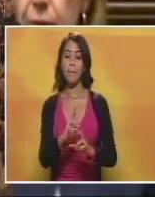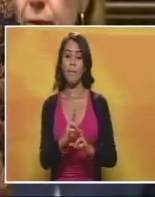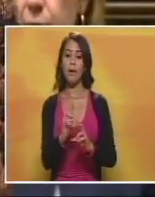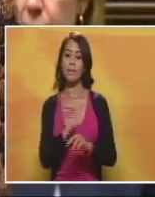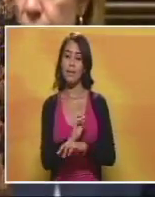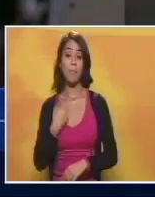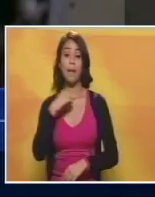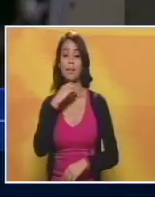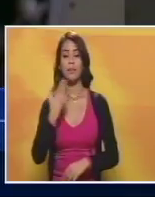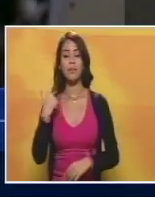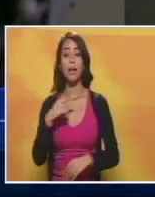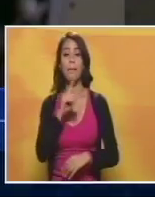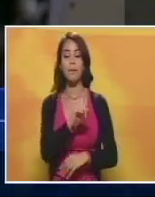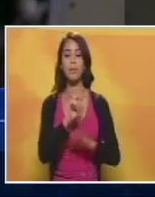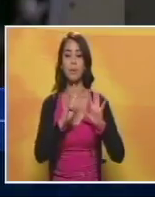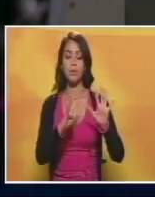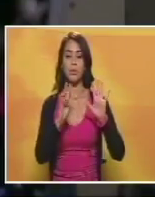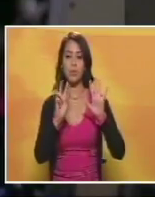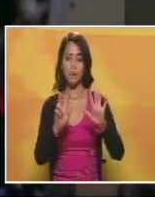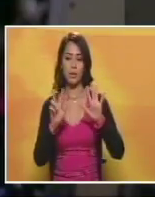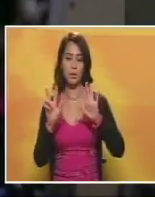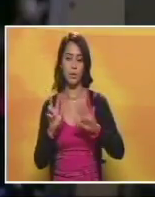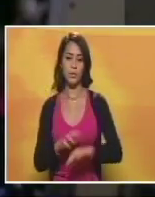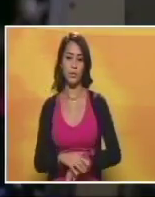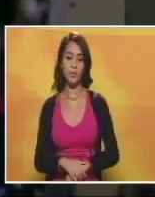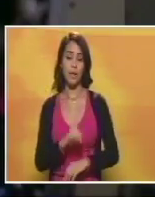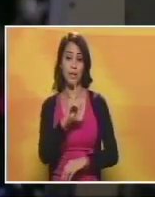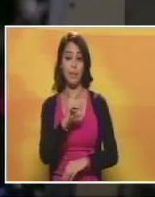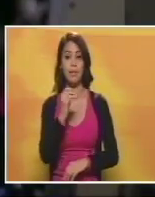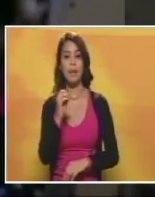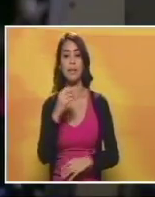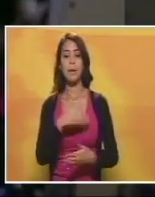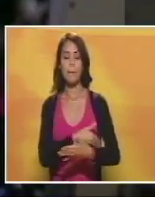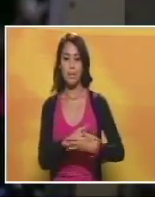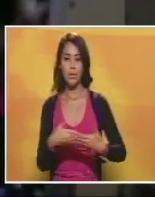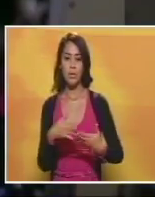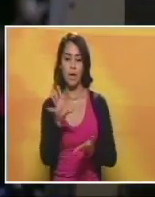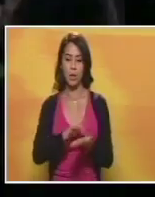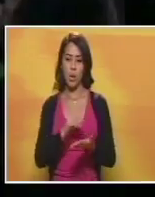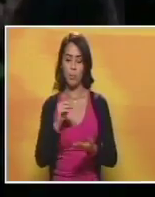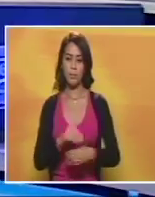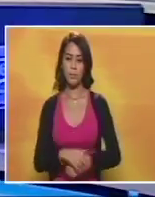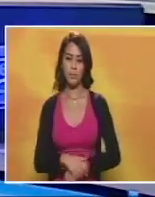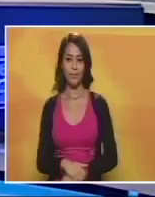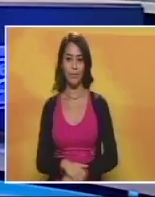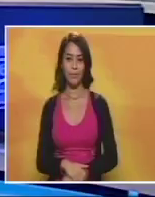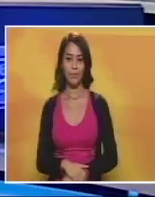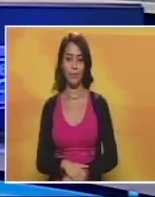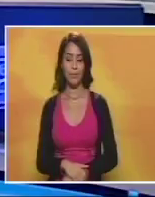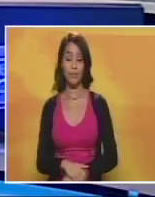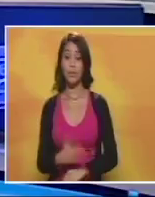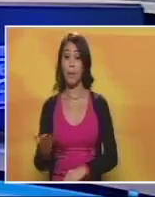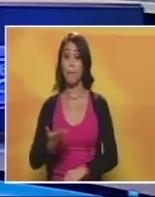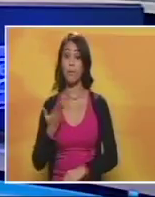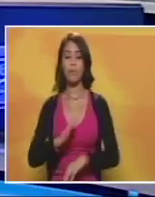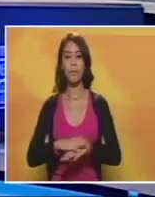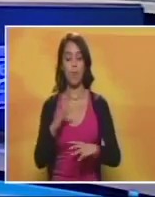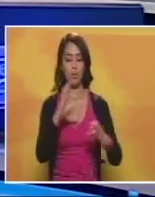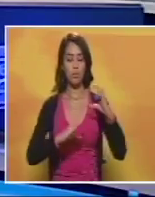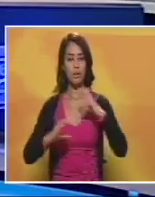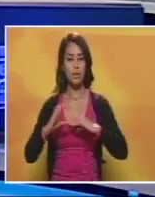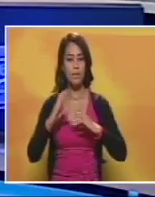me refiero al poder electoral, que es un poder autónomo en Venezuela, no es una registraduría, no es una notaría. Aquí se vota en las escuelas, no